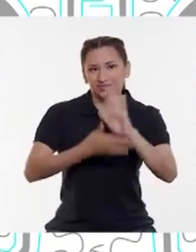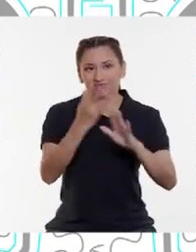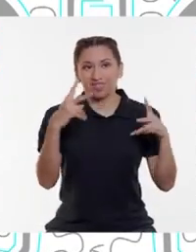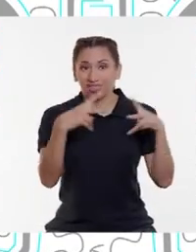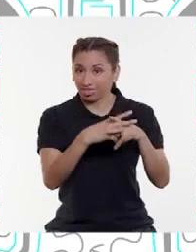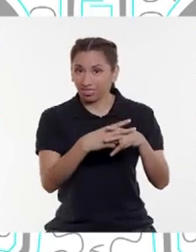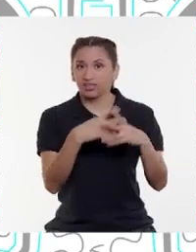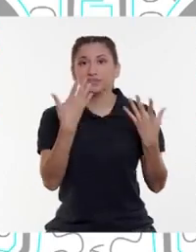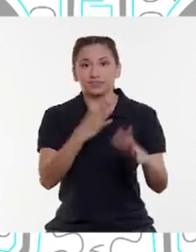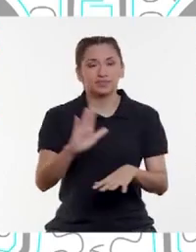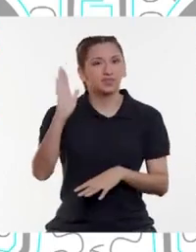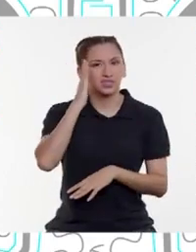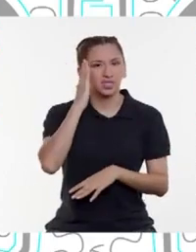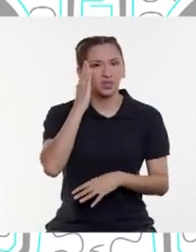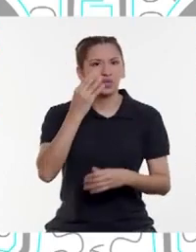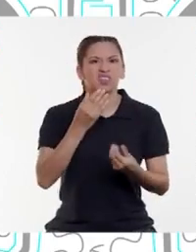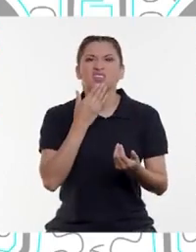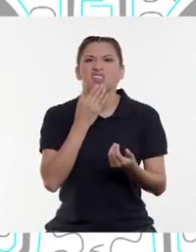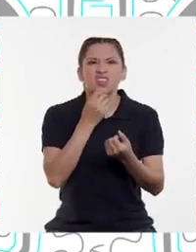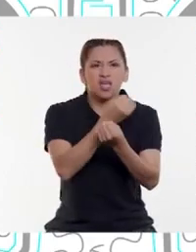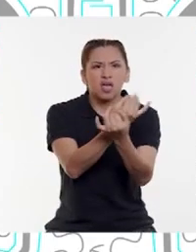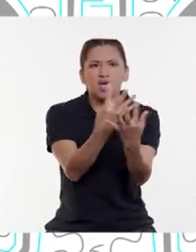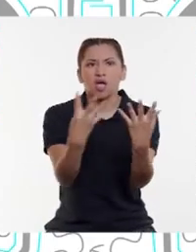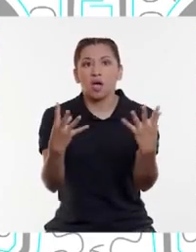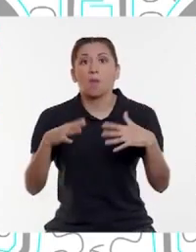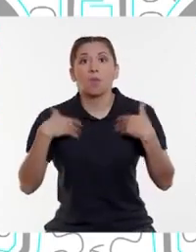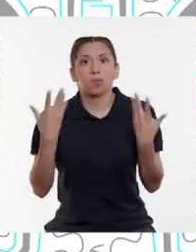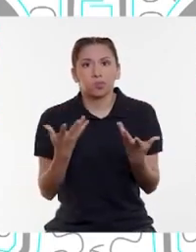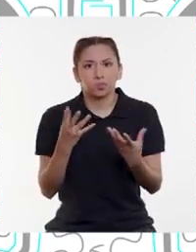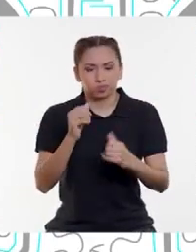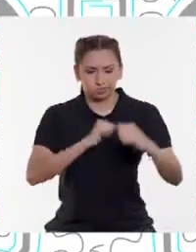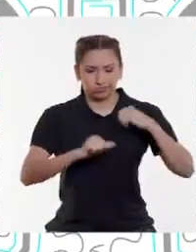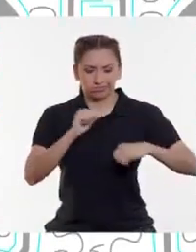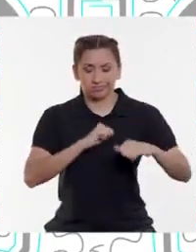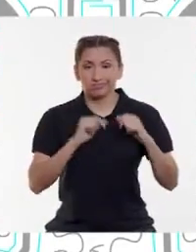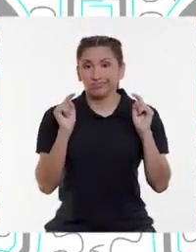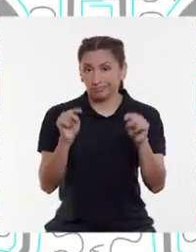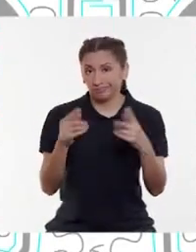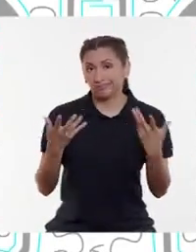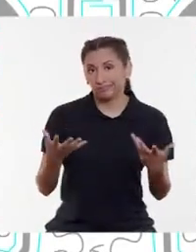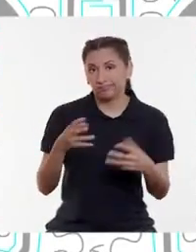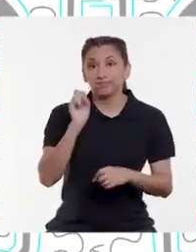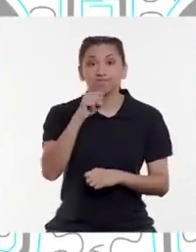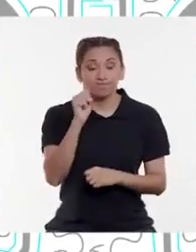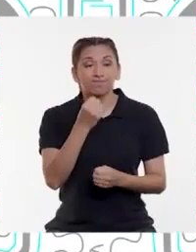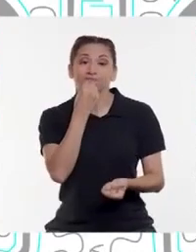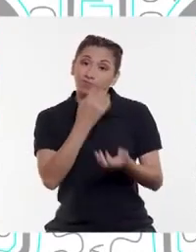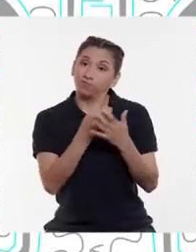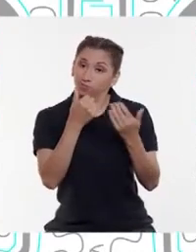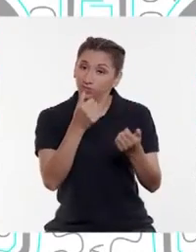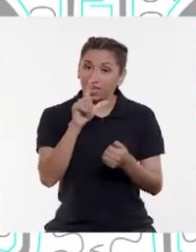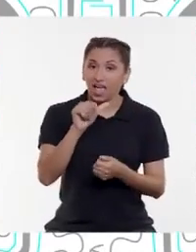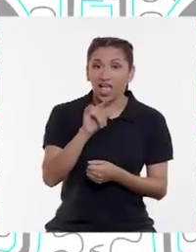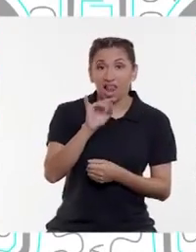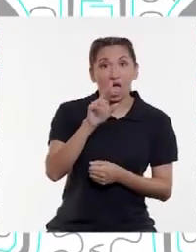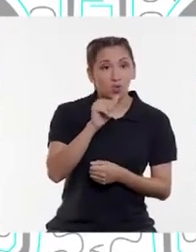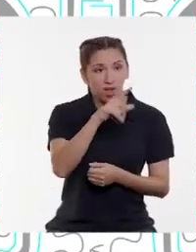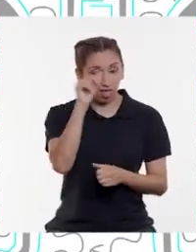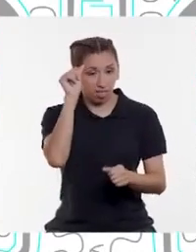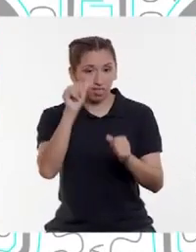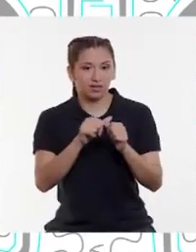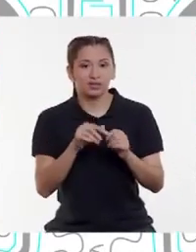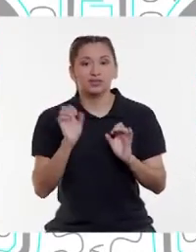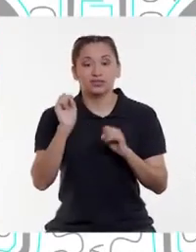pausa, íbamos a saber a quién más puede perjudicar eso. Exactamente. Qué bueno que lo recuerdes, Laura.